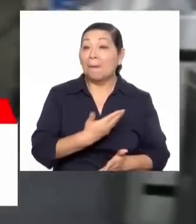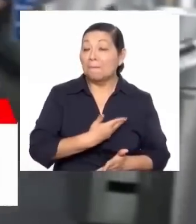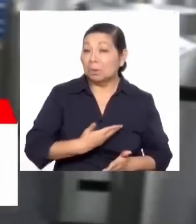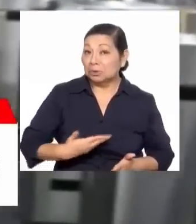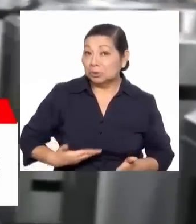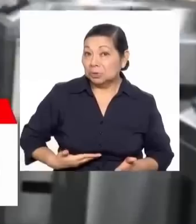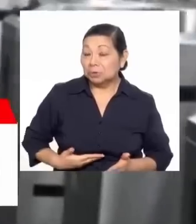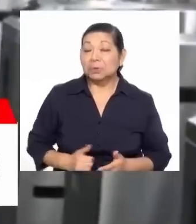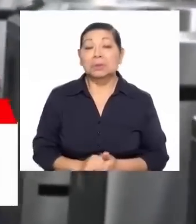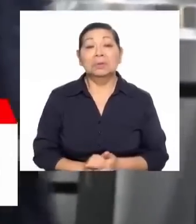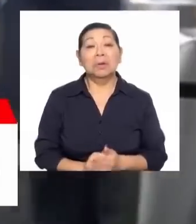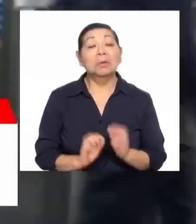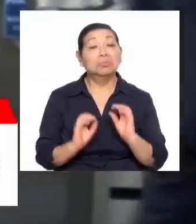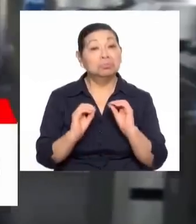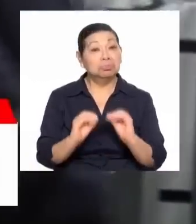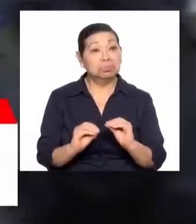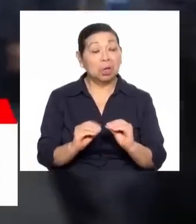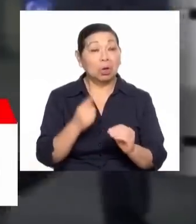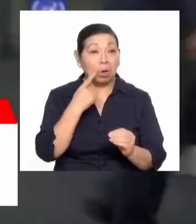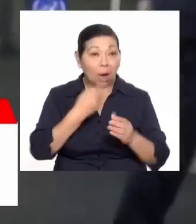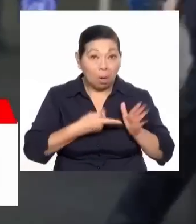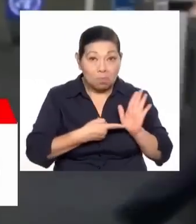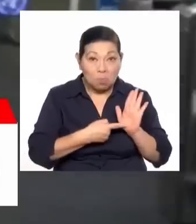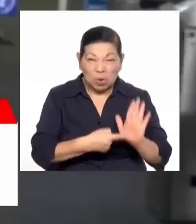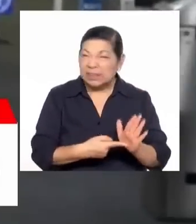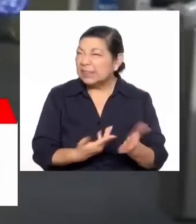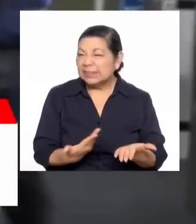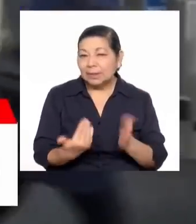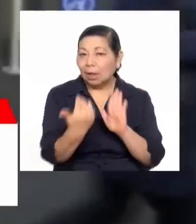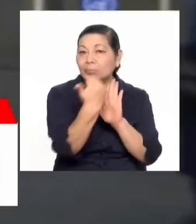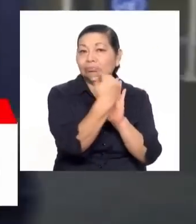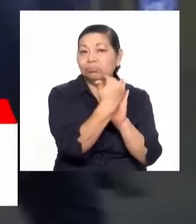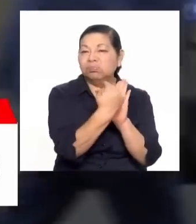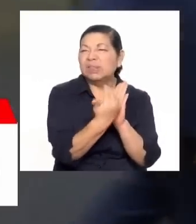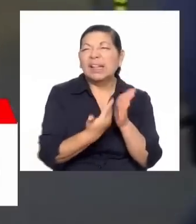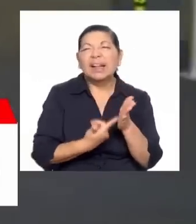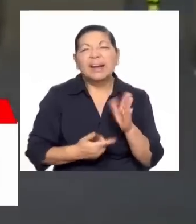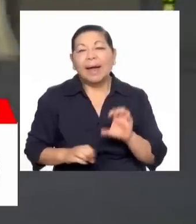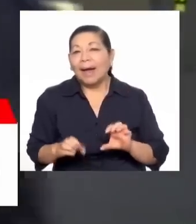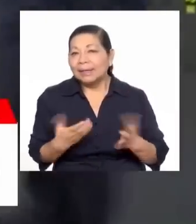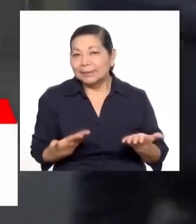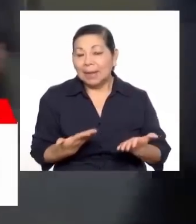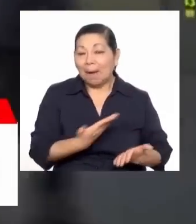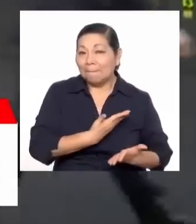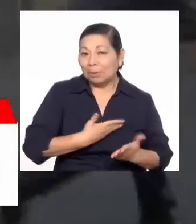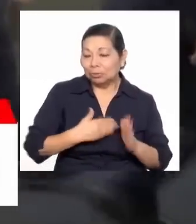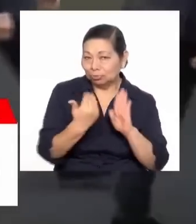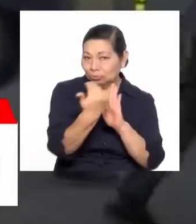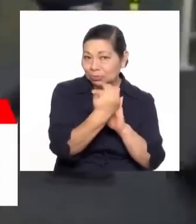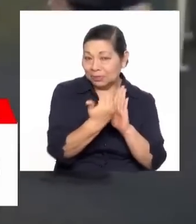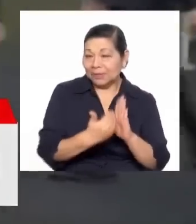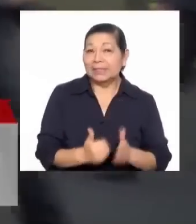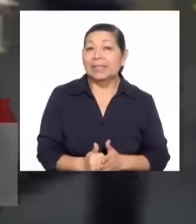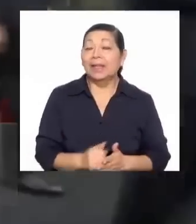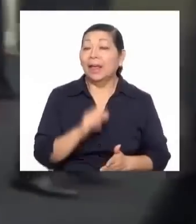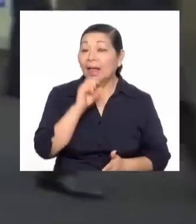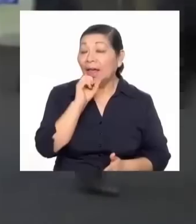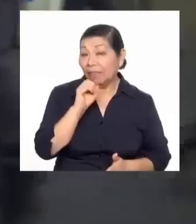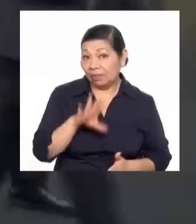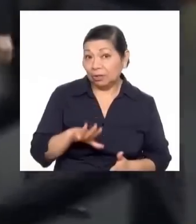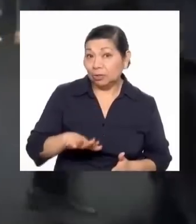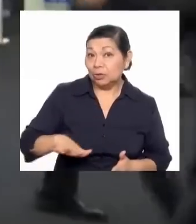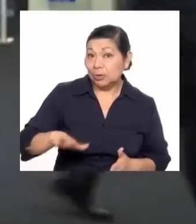Presidencia de la República ha dado ya a conocer lo que es la agenda que va a cumplir la presidenta. Según lo que se